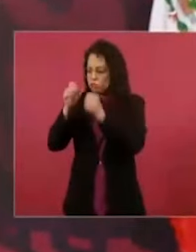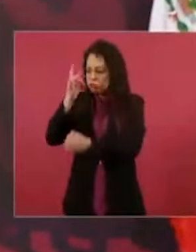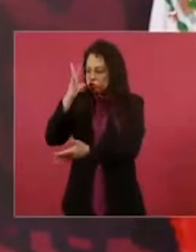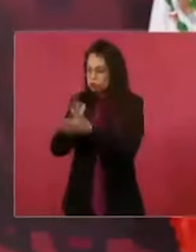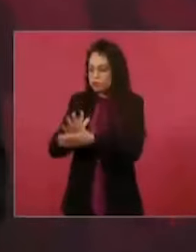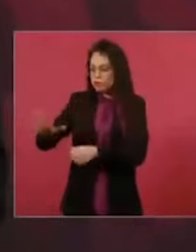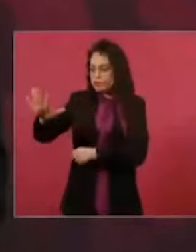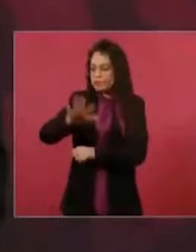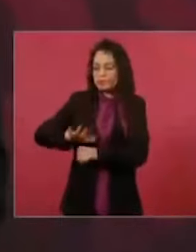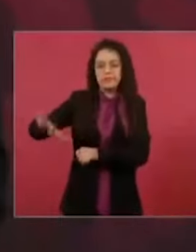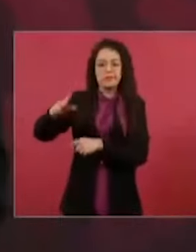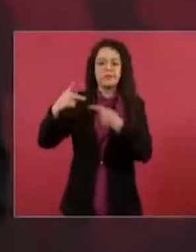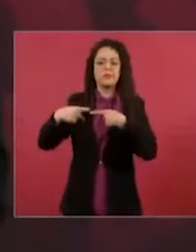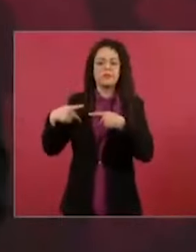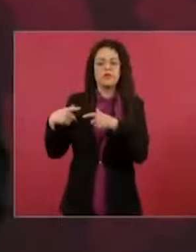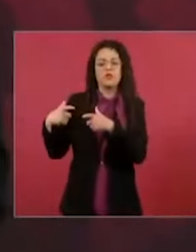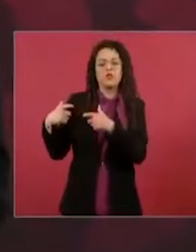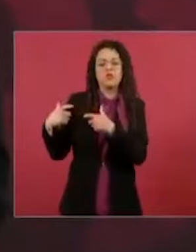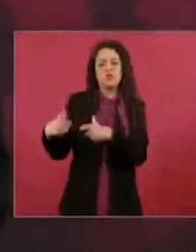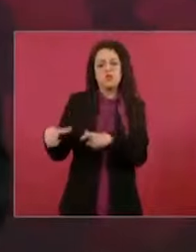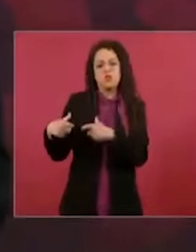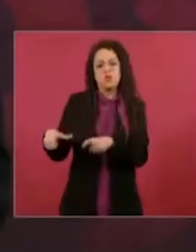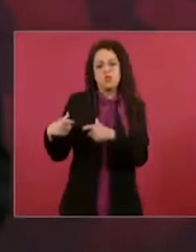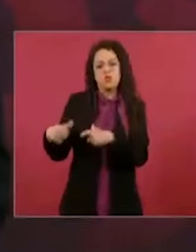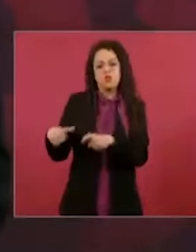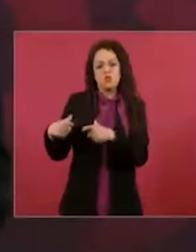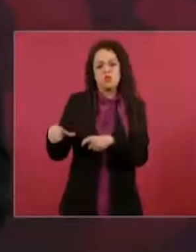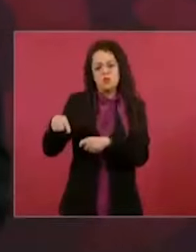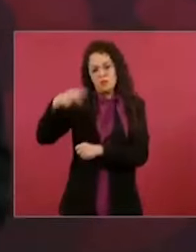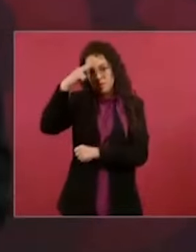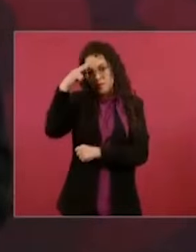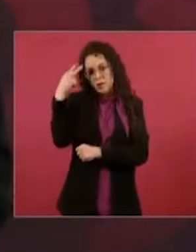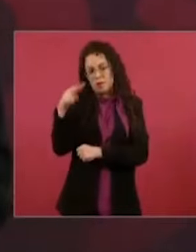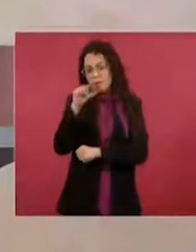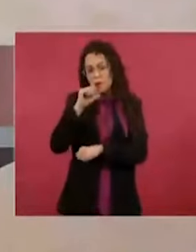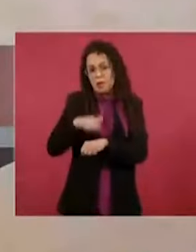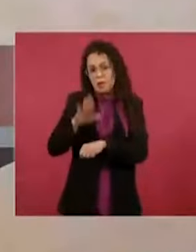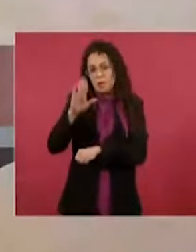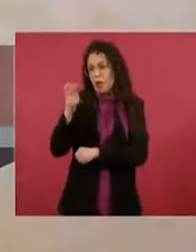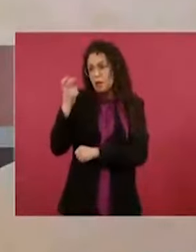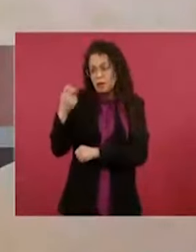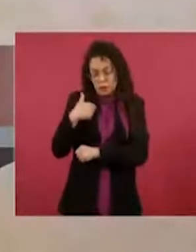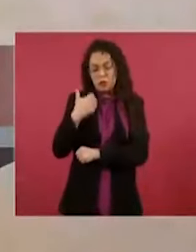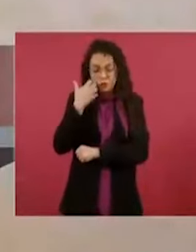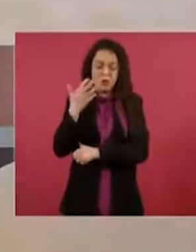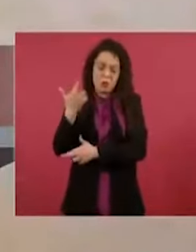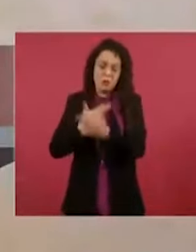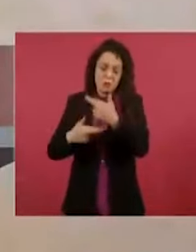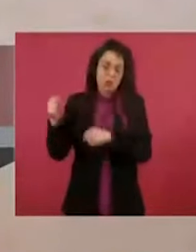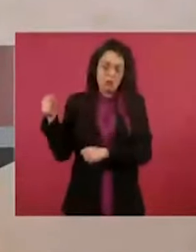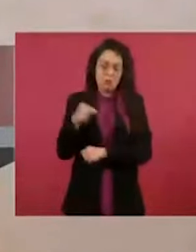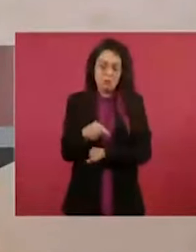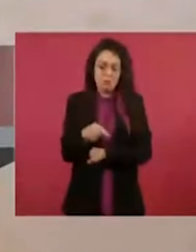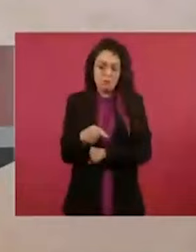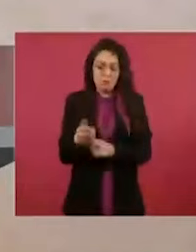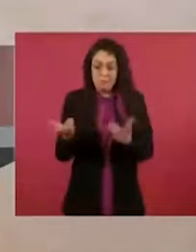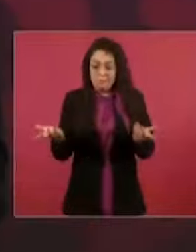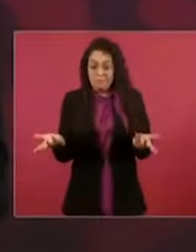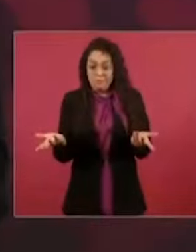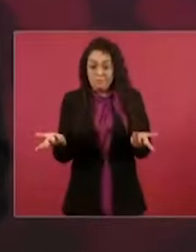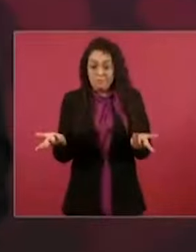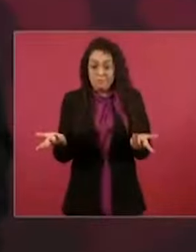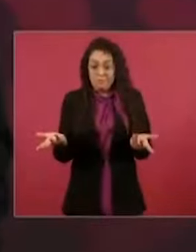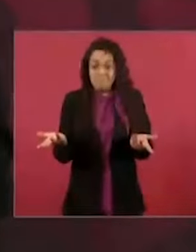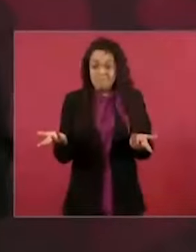como lo establece la ley Jorge Armando también casi al final de la conferencia matutina hubo firma de libros Porque un